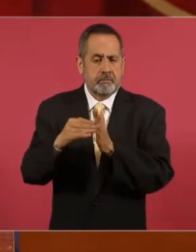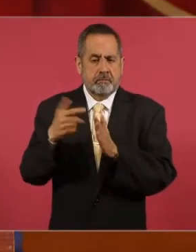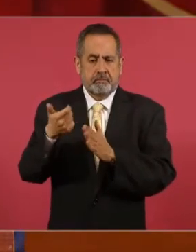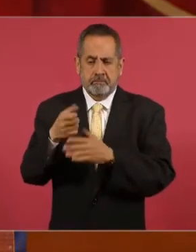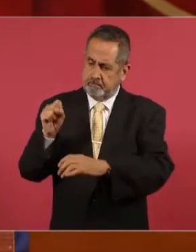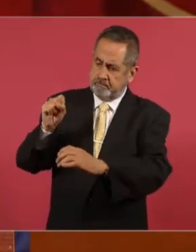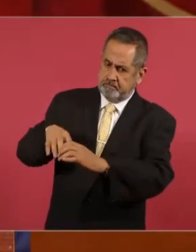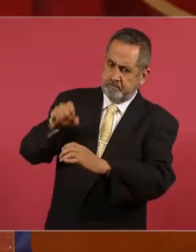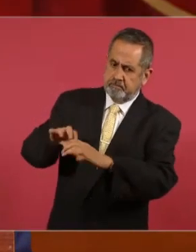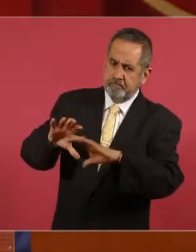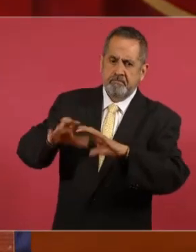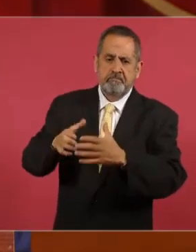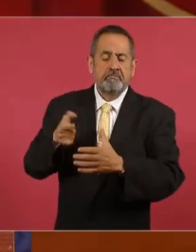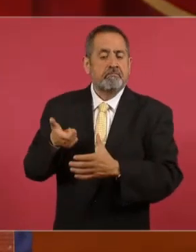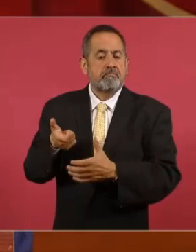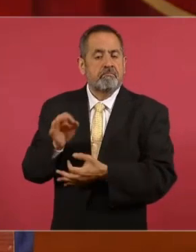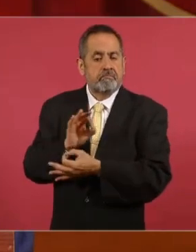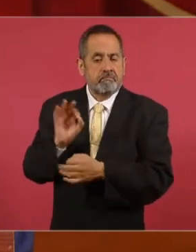pesos